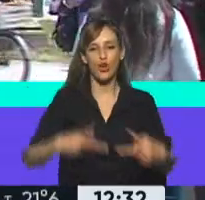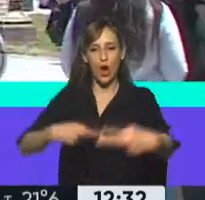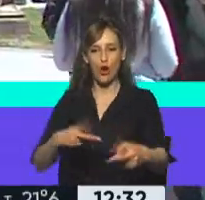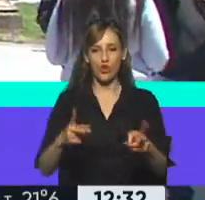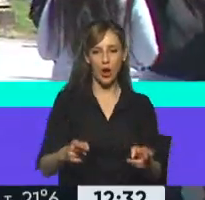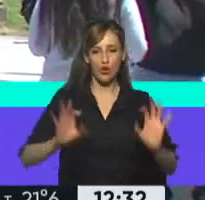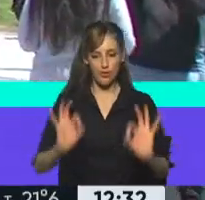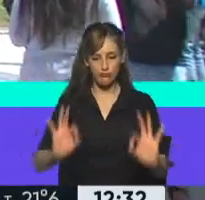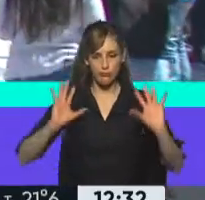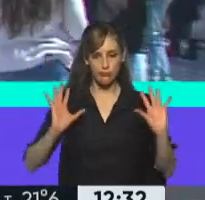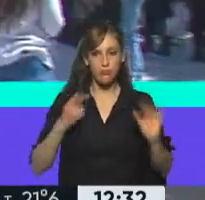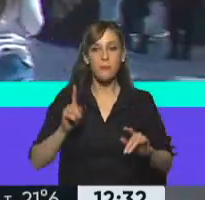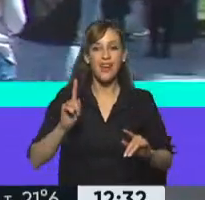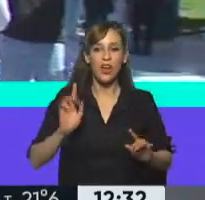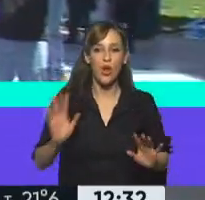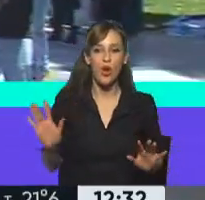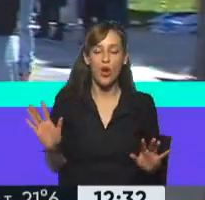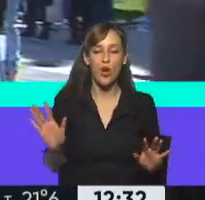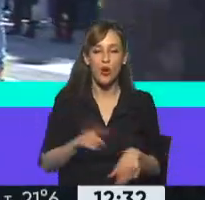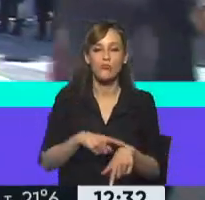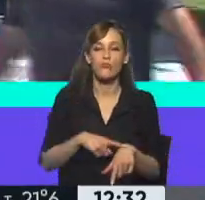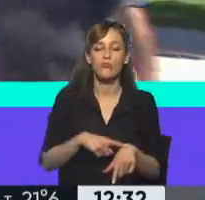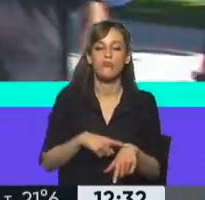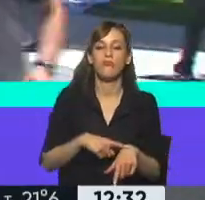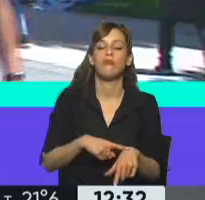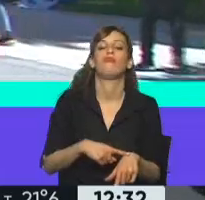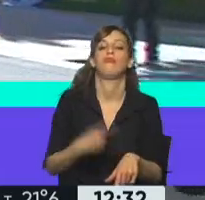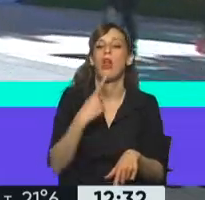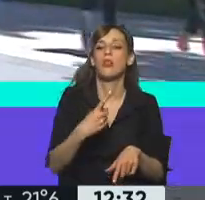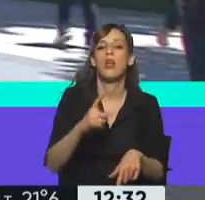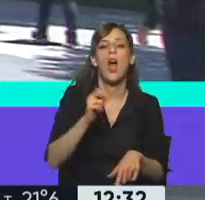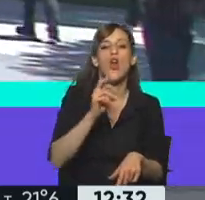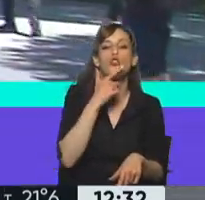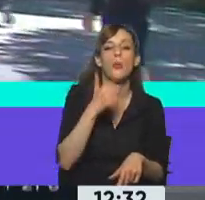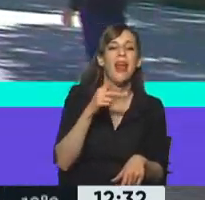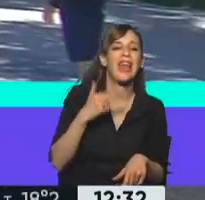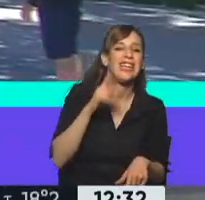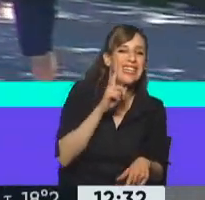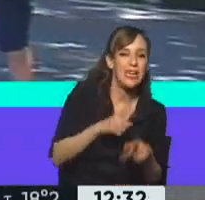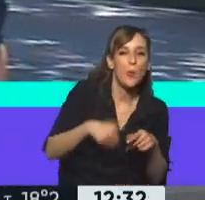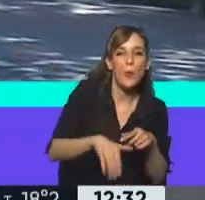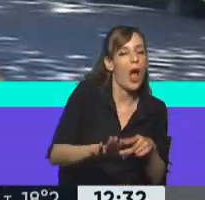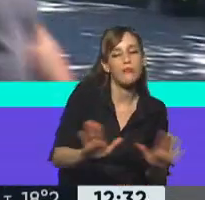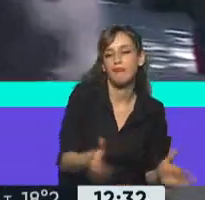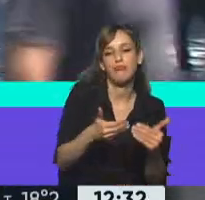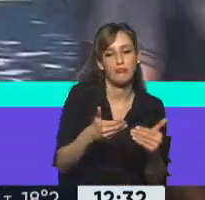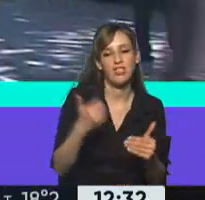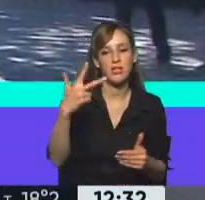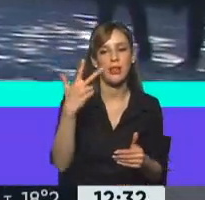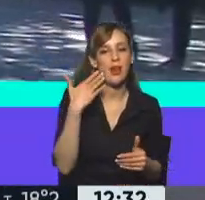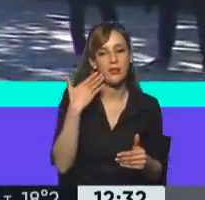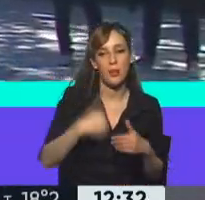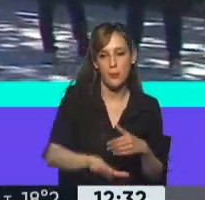ciudad y de tránsito de la ciudad habla de Carlos Pellegrini, Diagonal Norte, cerrado a partir de las 15, Diagonal Sur y Belgrano, Mitre y